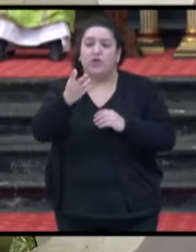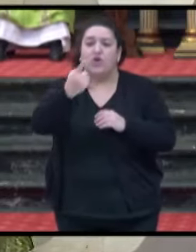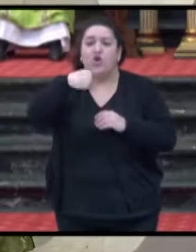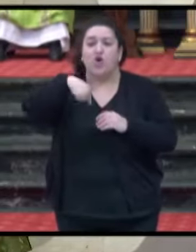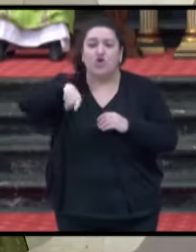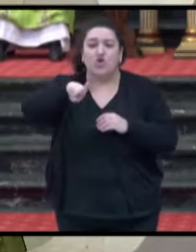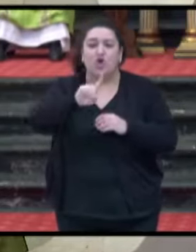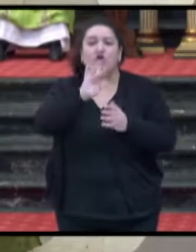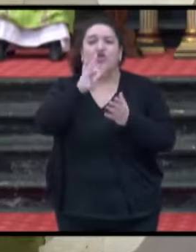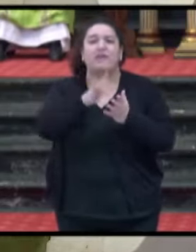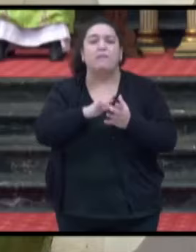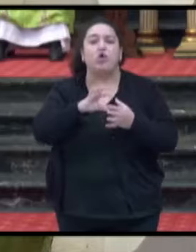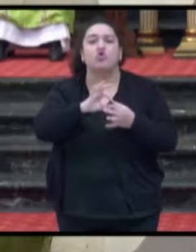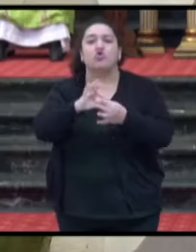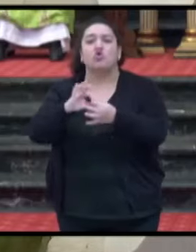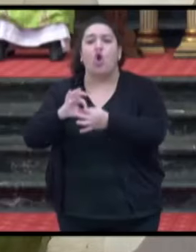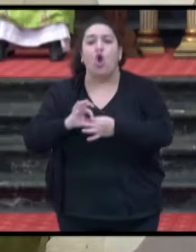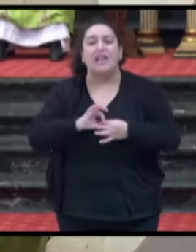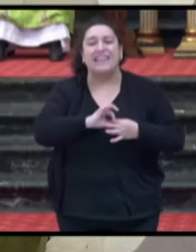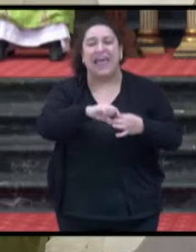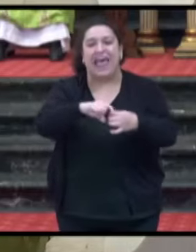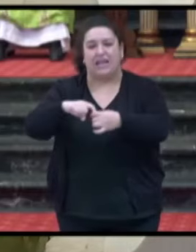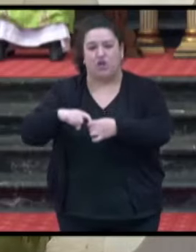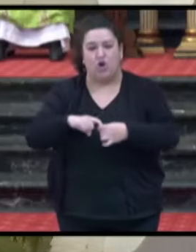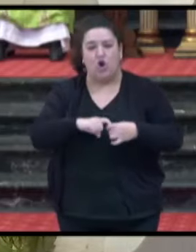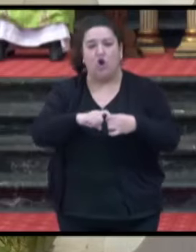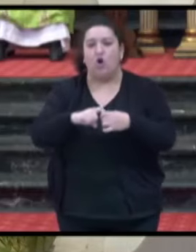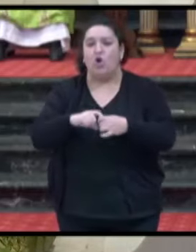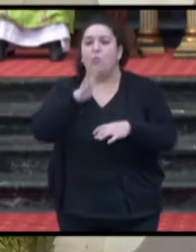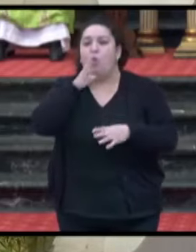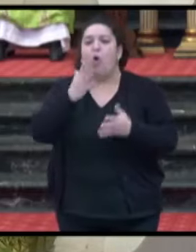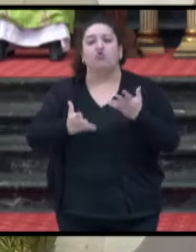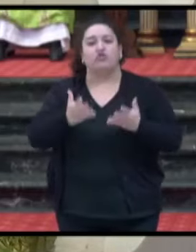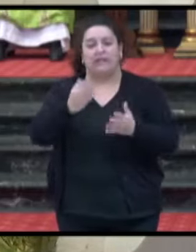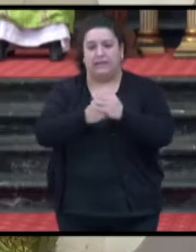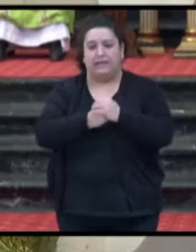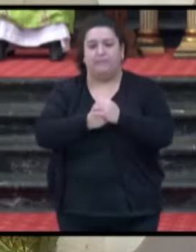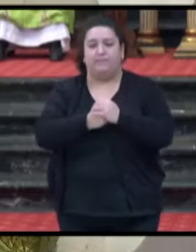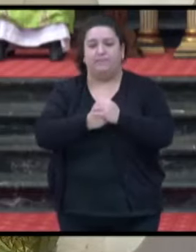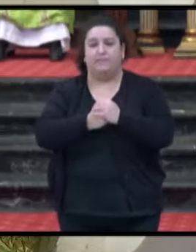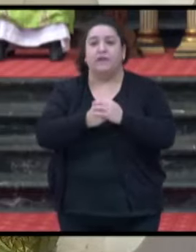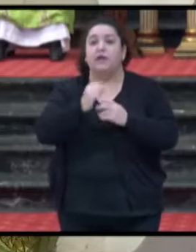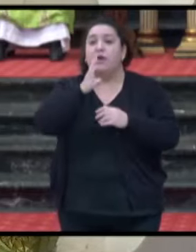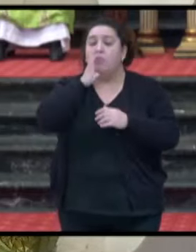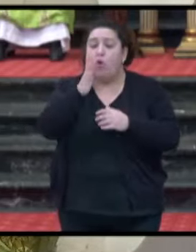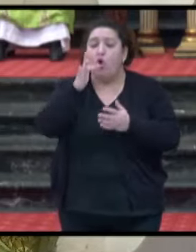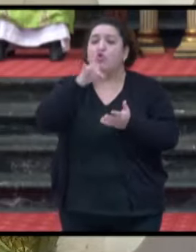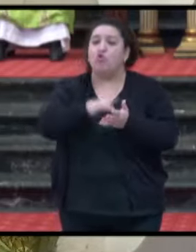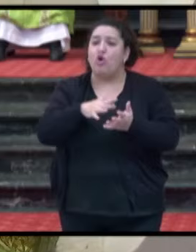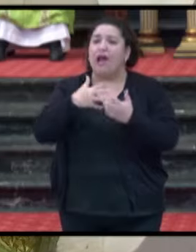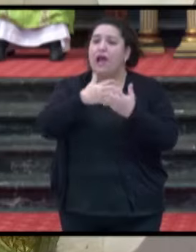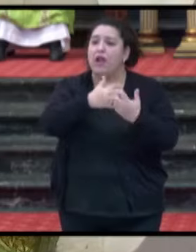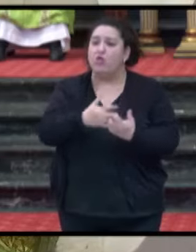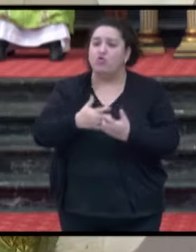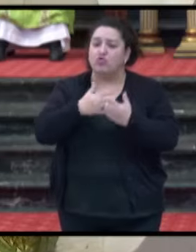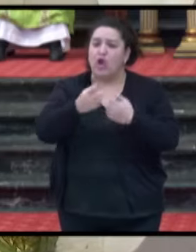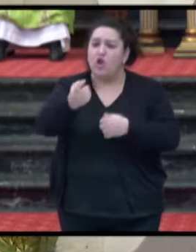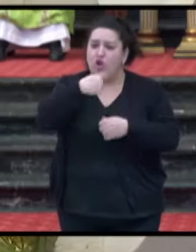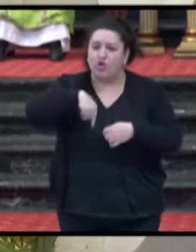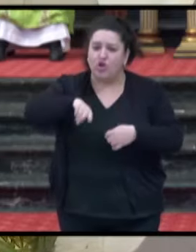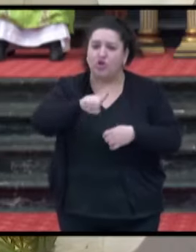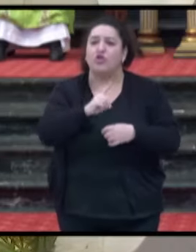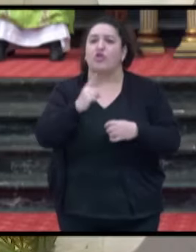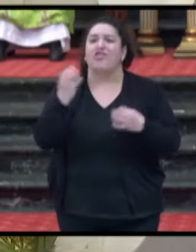ser solidarios aunque sea solo por justicia Pues en esa lucha conviene también que nos empeñemos